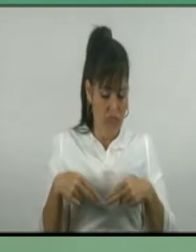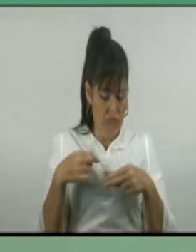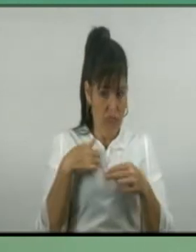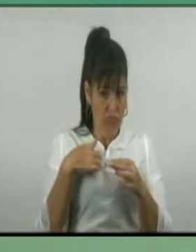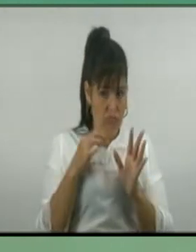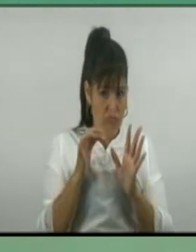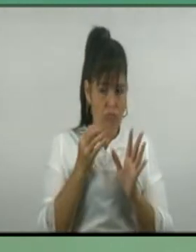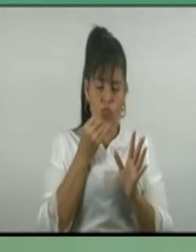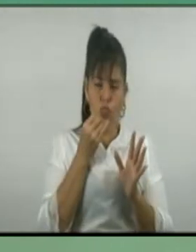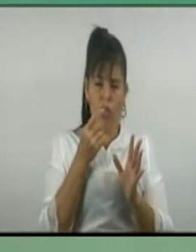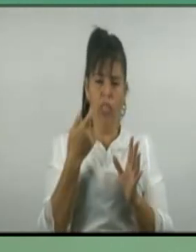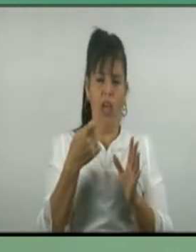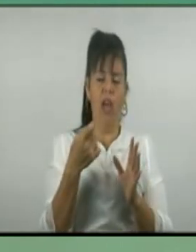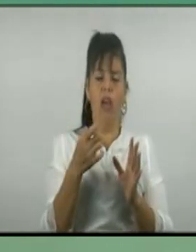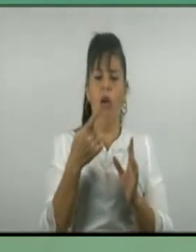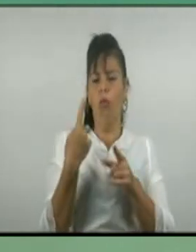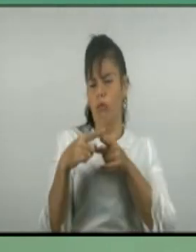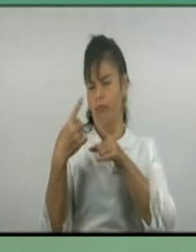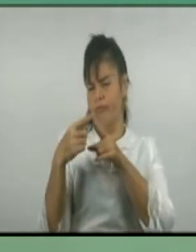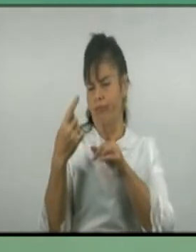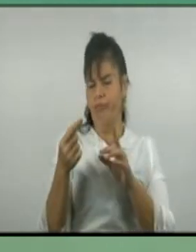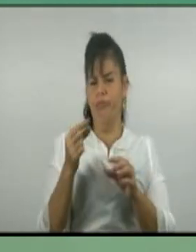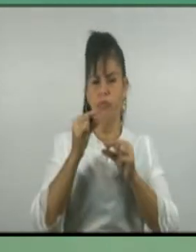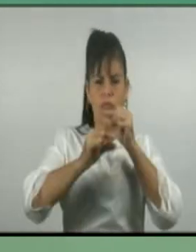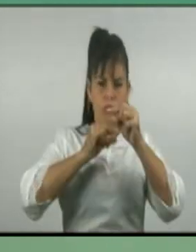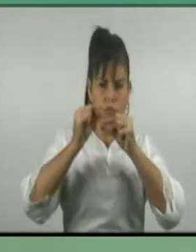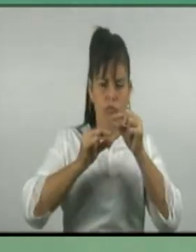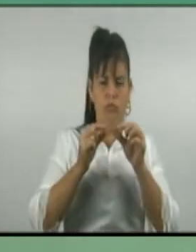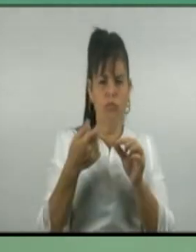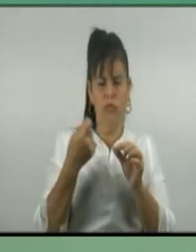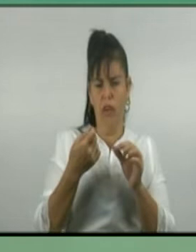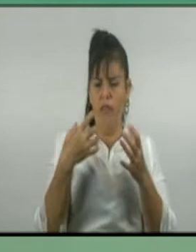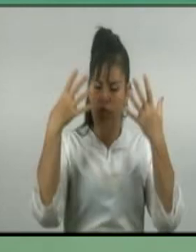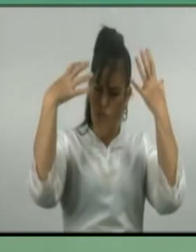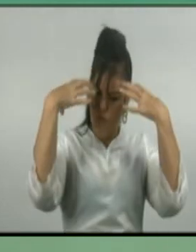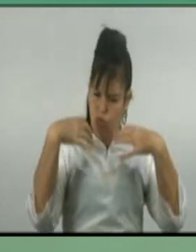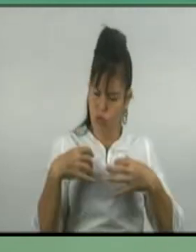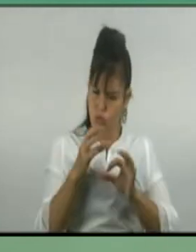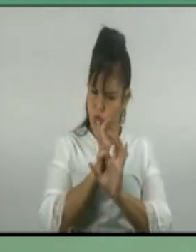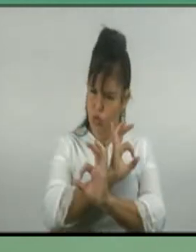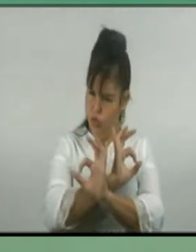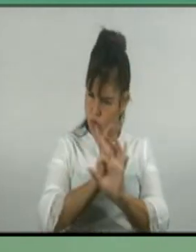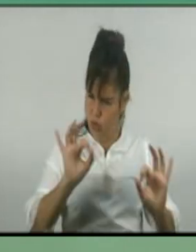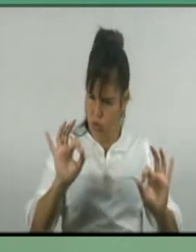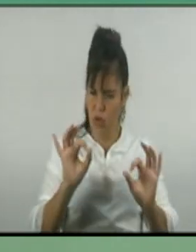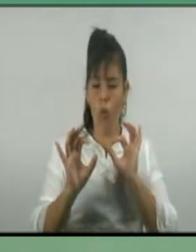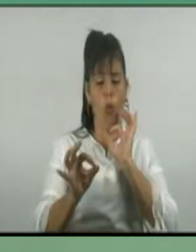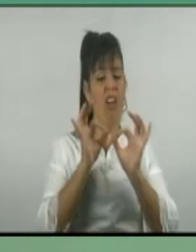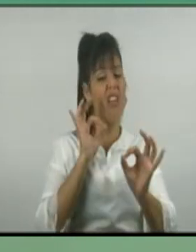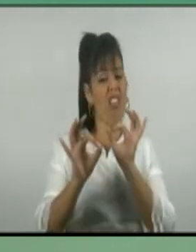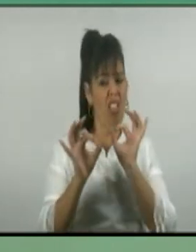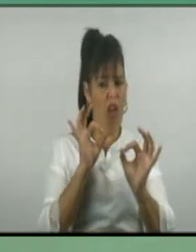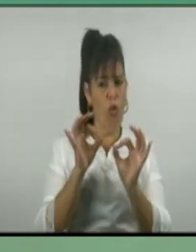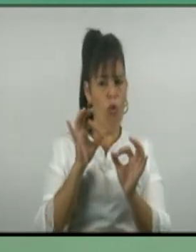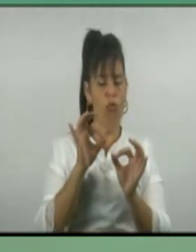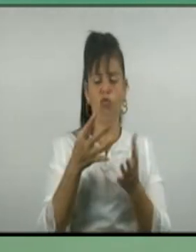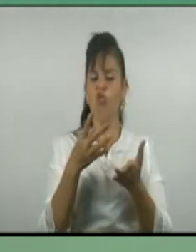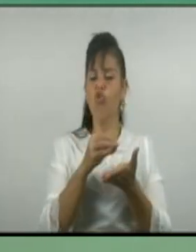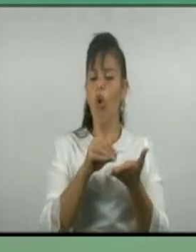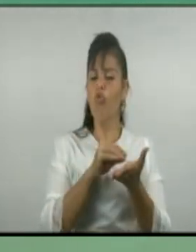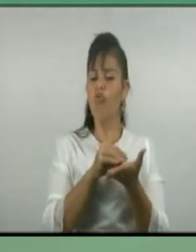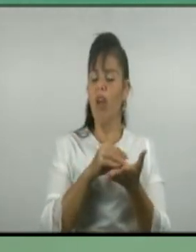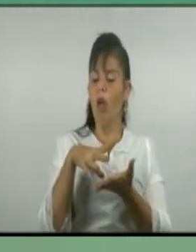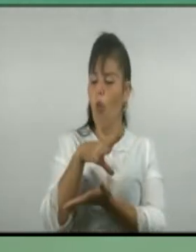debe tener como otros procesos medidas higiénicas imprescindibles la madre tiene que tener mucho cuidado primero en el lugar donde va a lactar